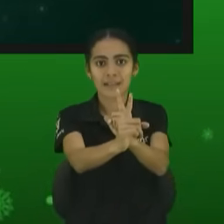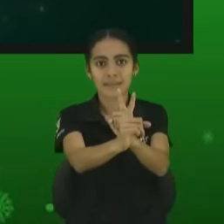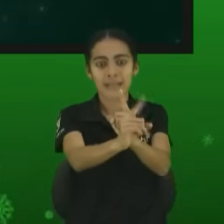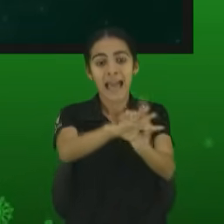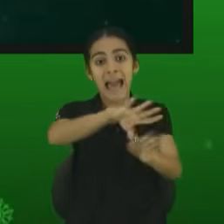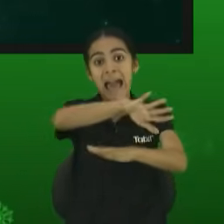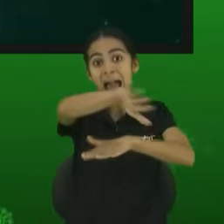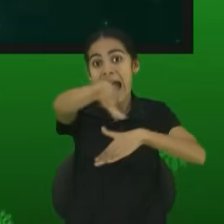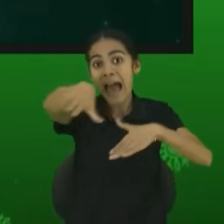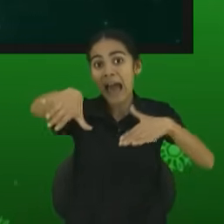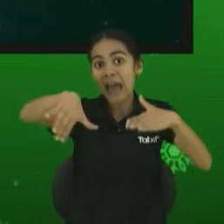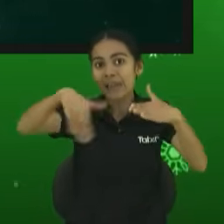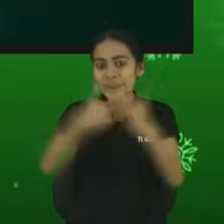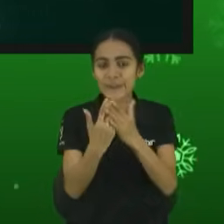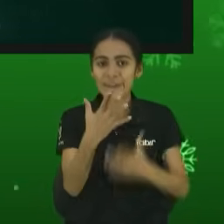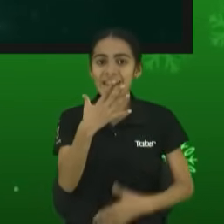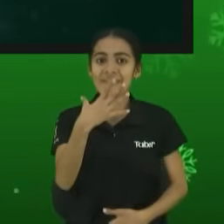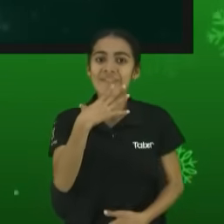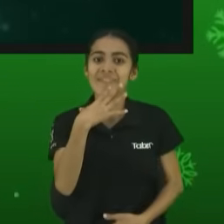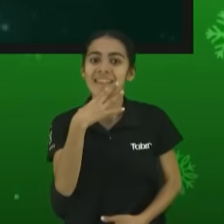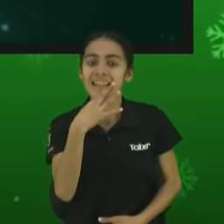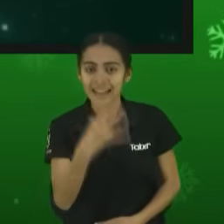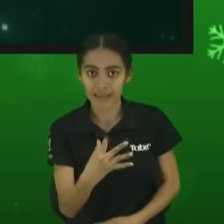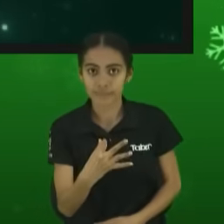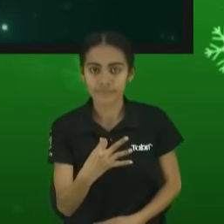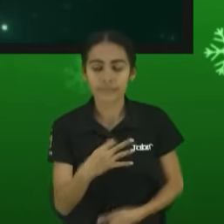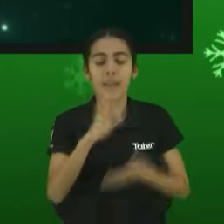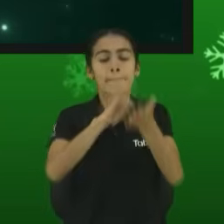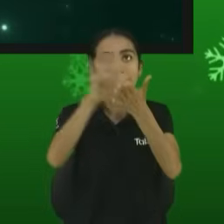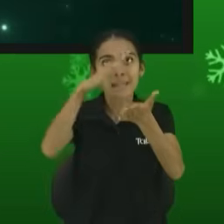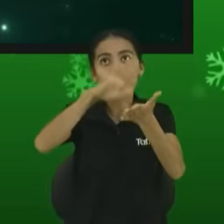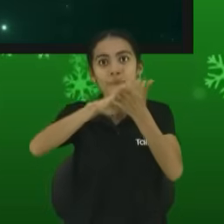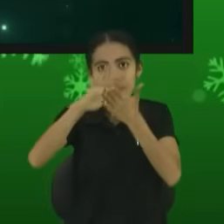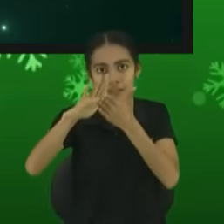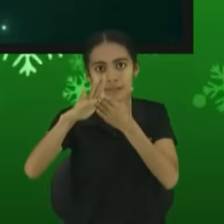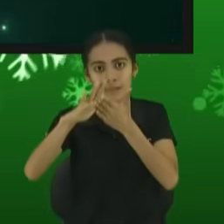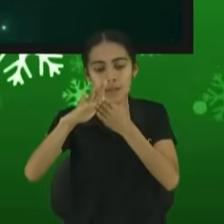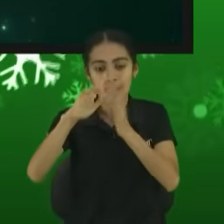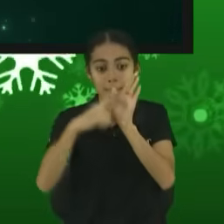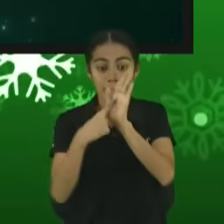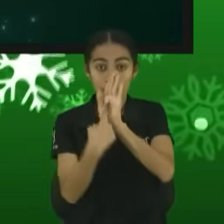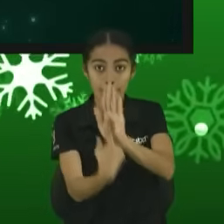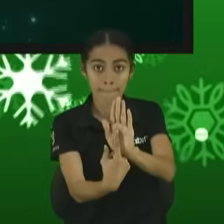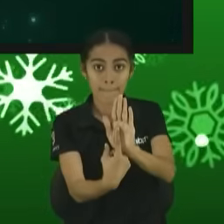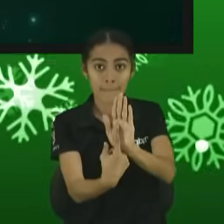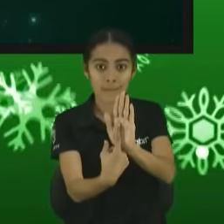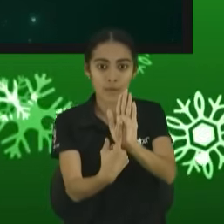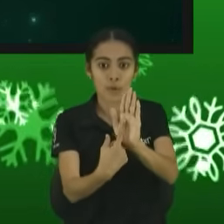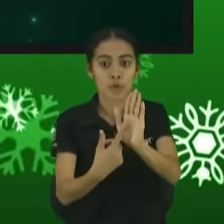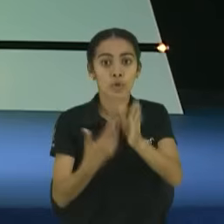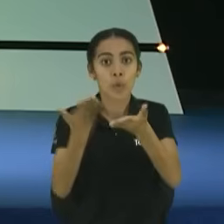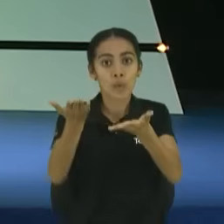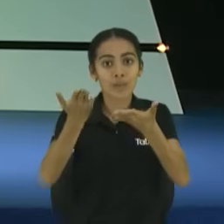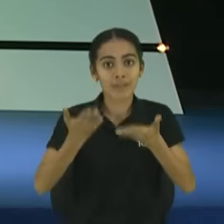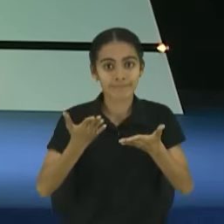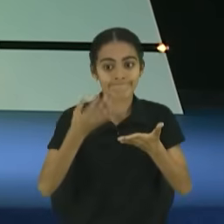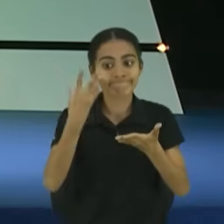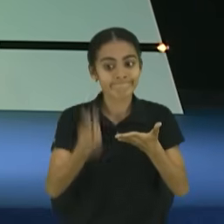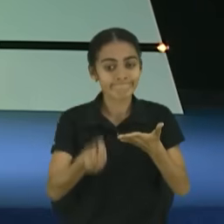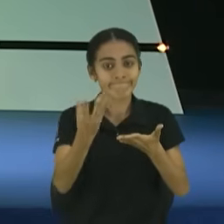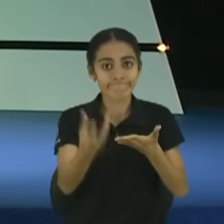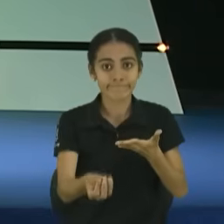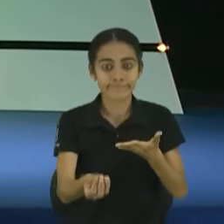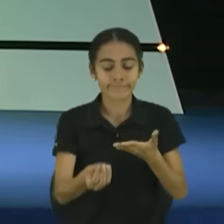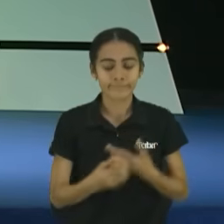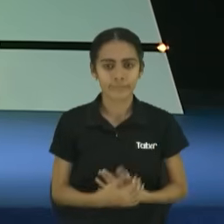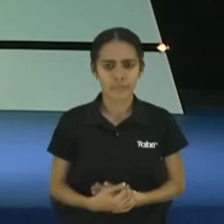toda. Ok, entonces el Espíritu Santo se manifiesta y nos guía en nuestro diario vivir. Ok, una vez más. Pero es que